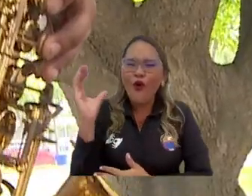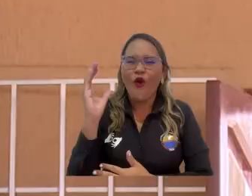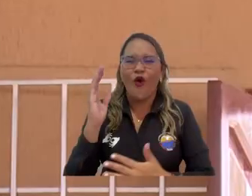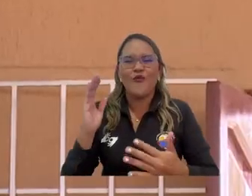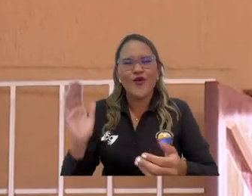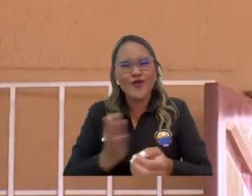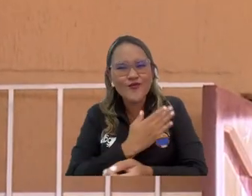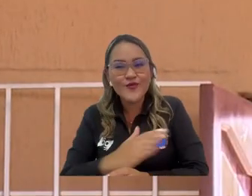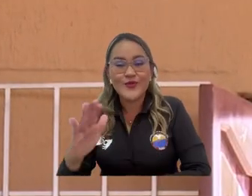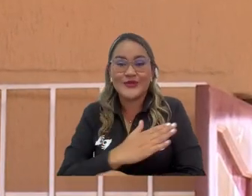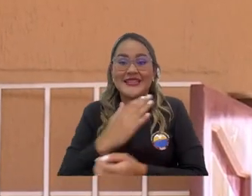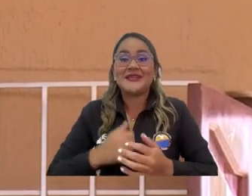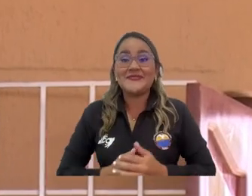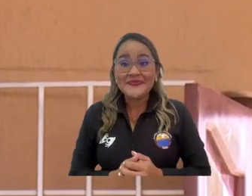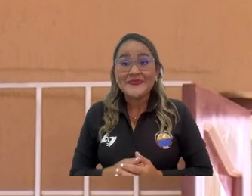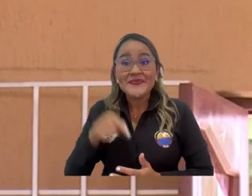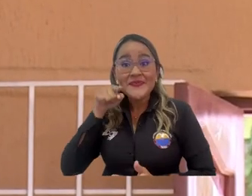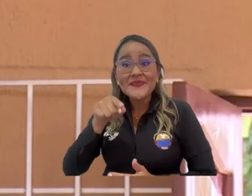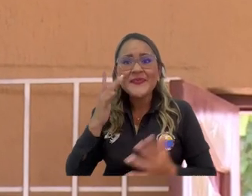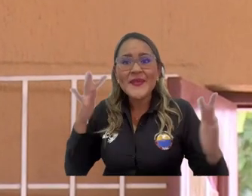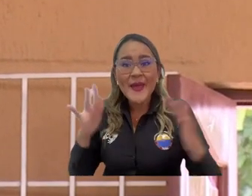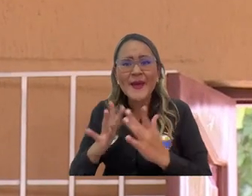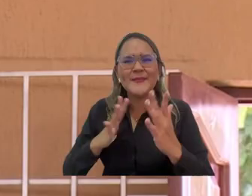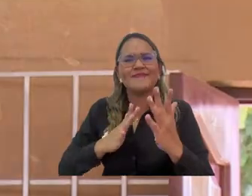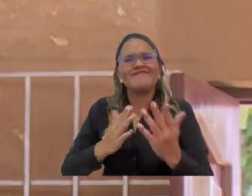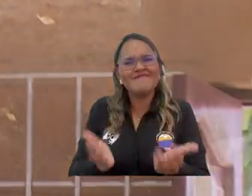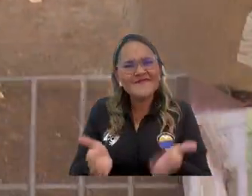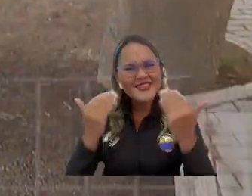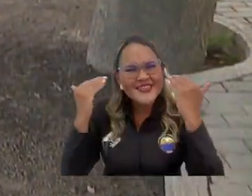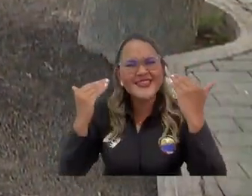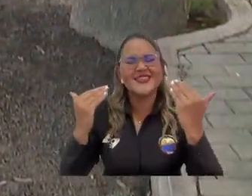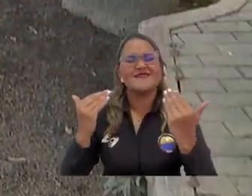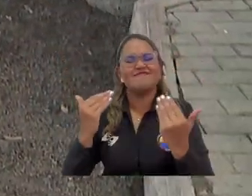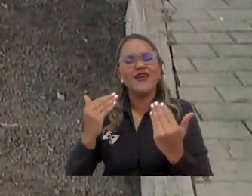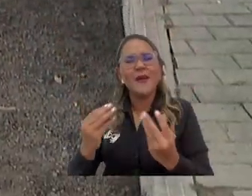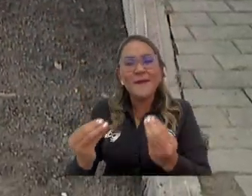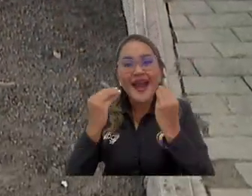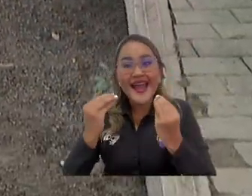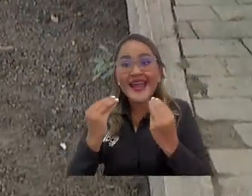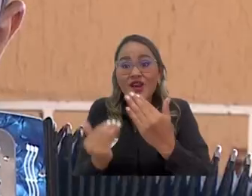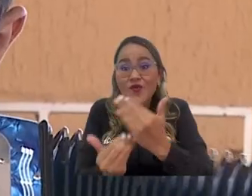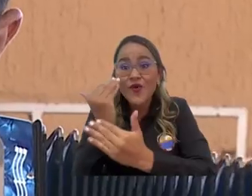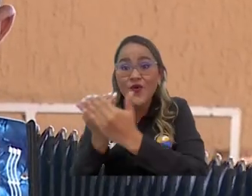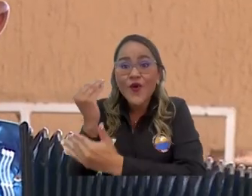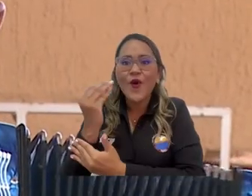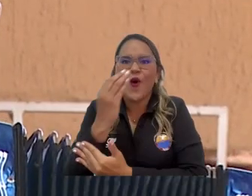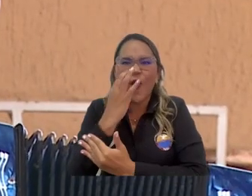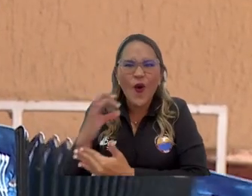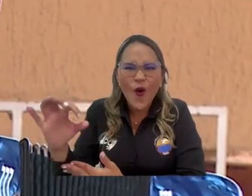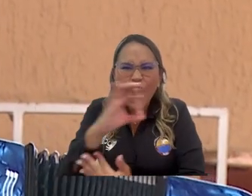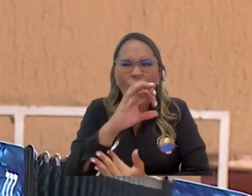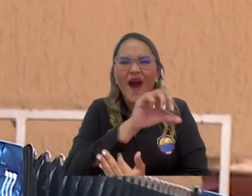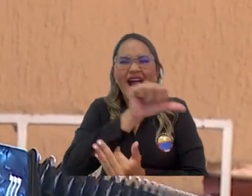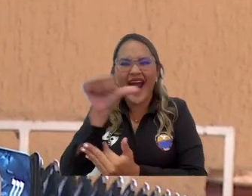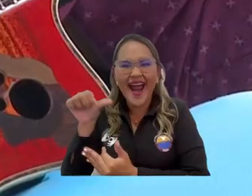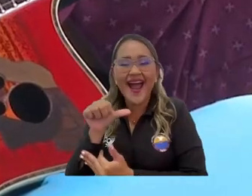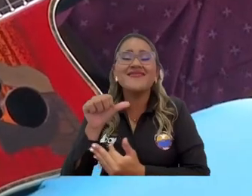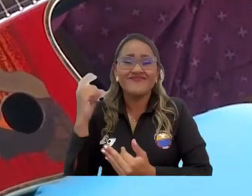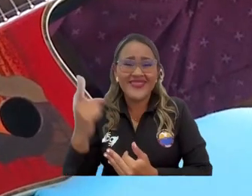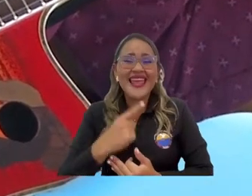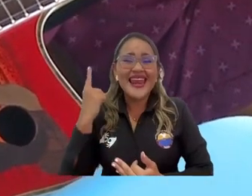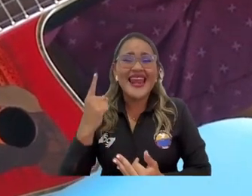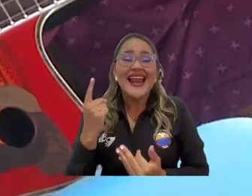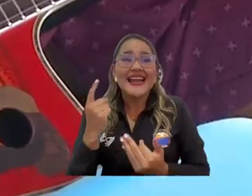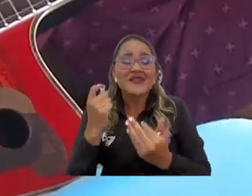sacar una nueva generación de compositores, una nueva generación de hombres y mujeres que les llega la inspiración pero que